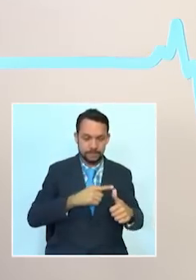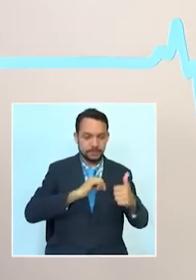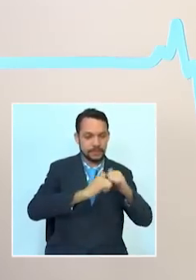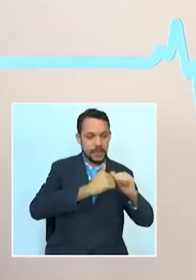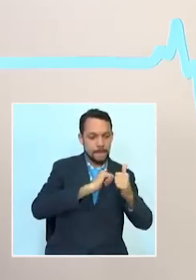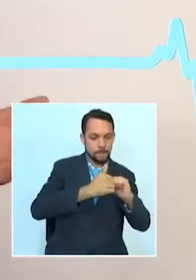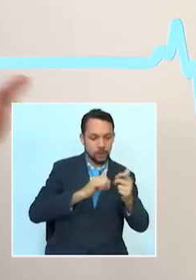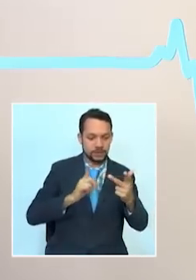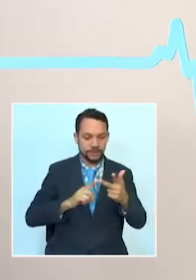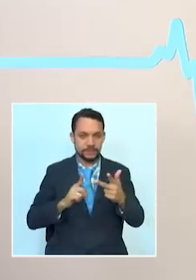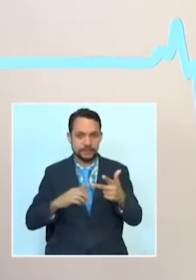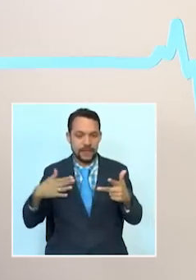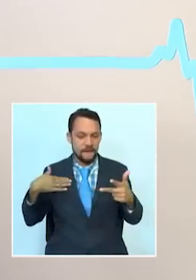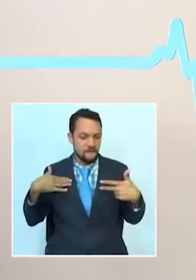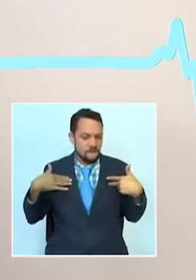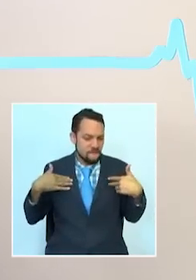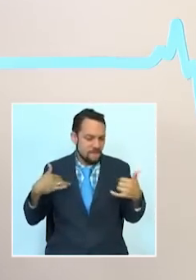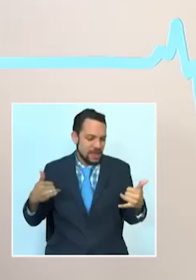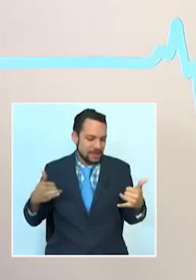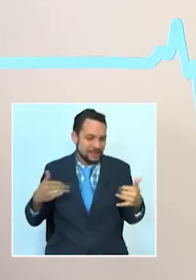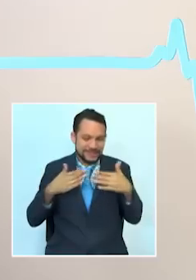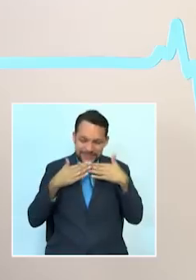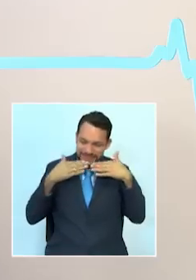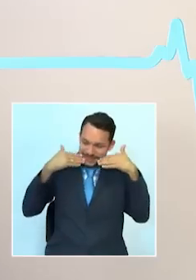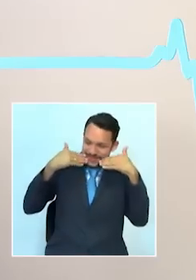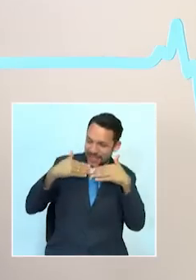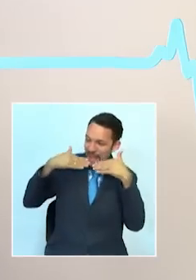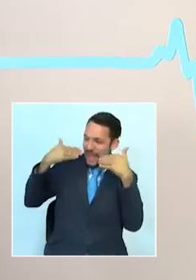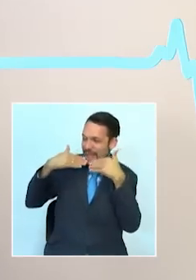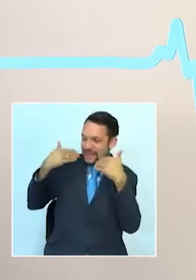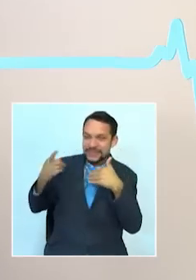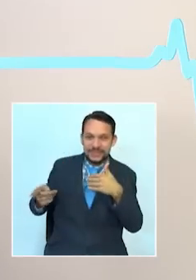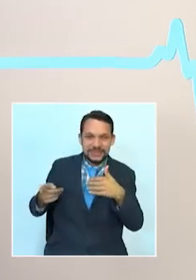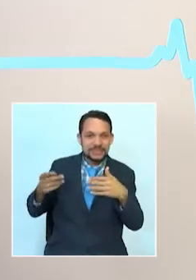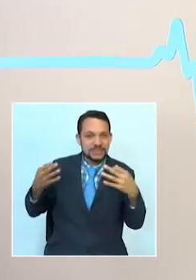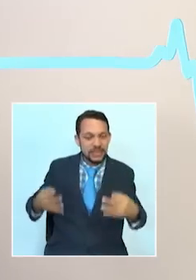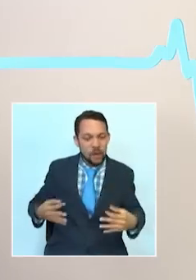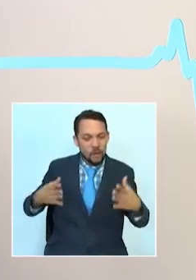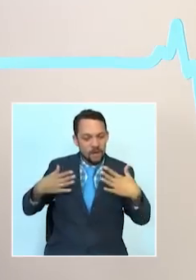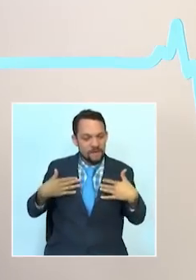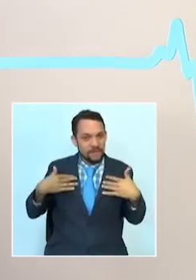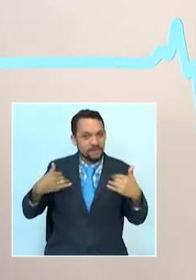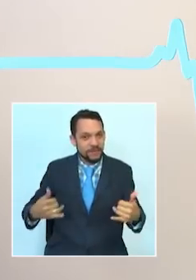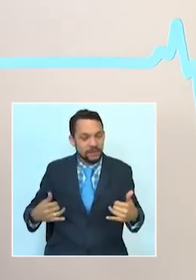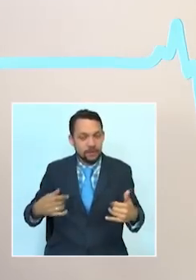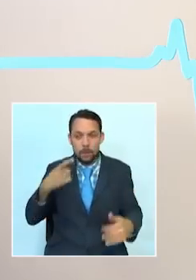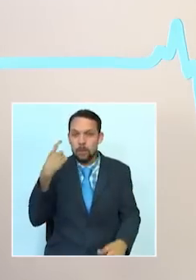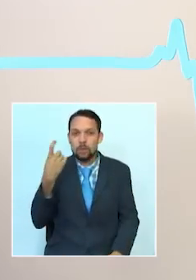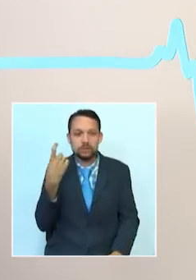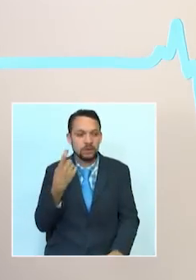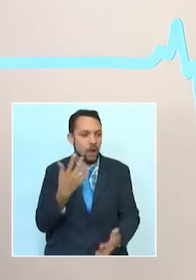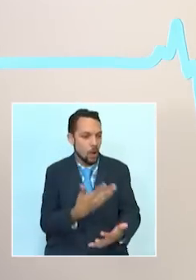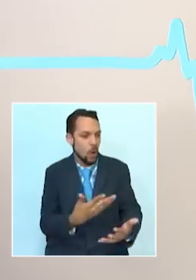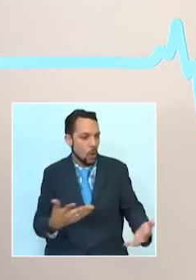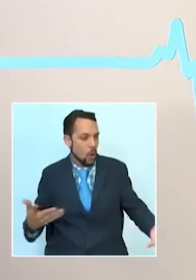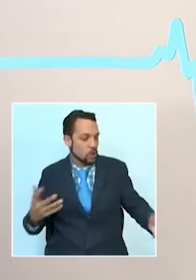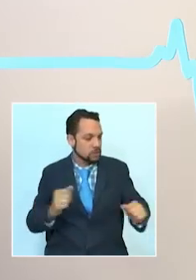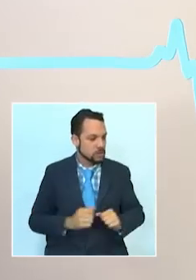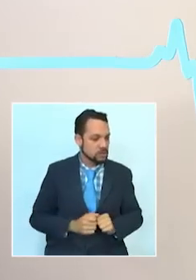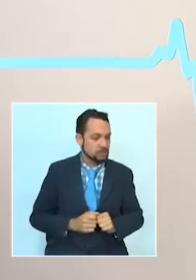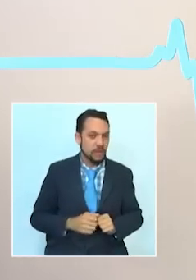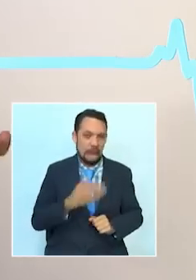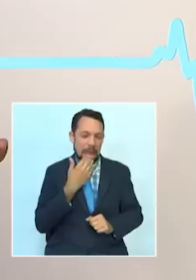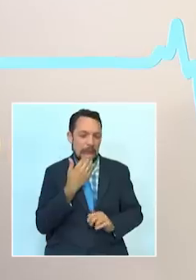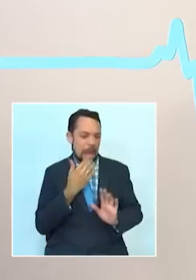ser feliz Yo hoy hablaba con alguien y y hablamos de la felicidad y ser feliz no es Buscar las cosas que me dan placer por decir